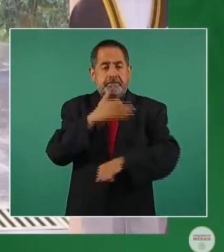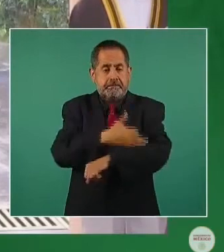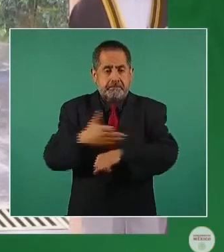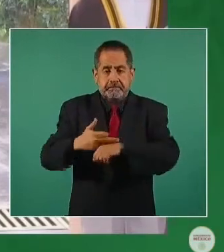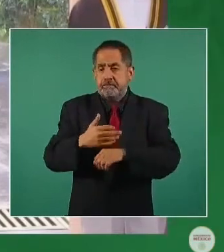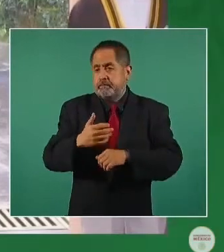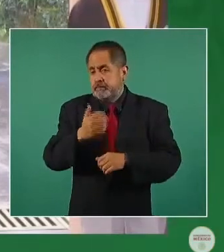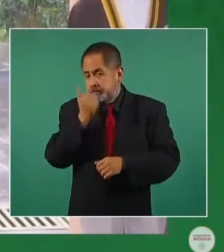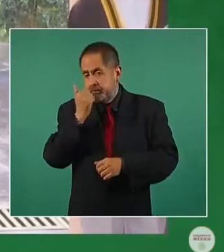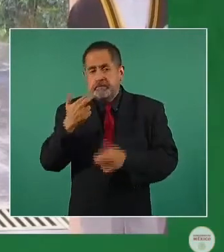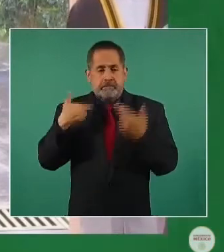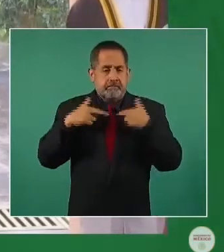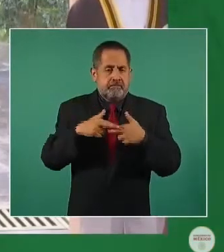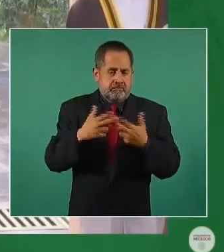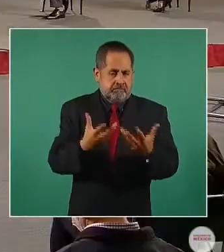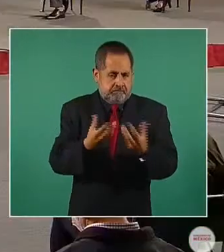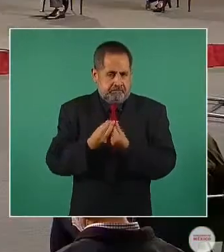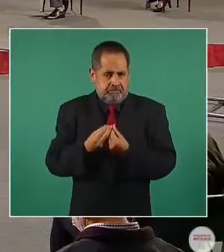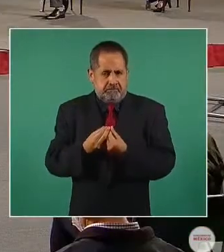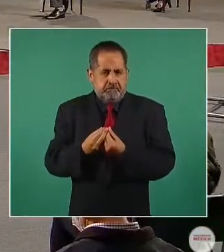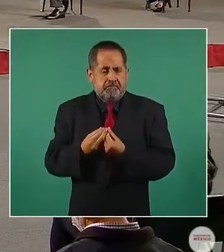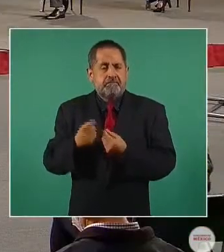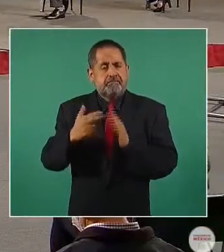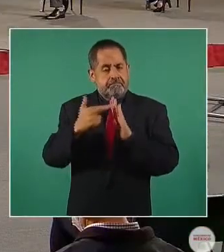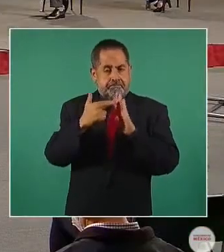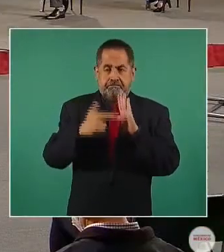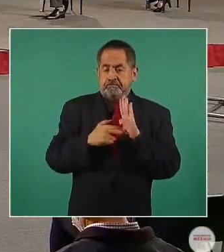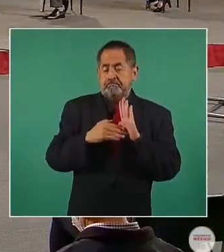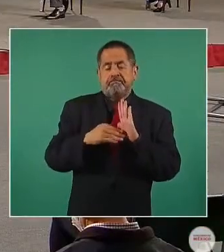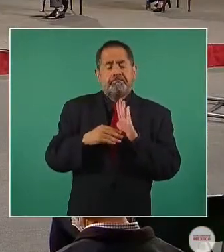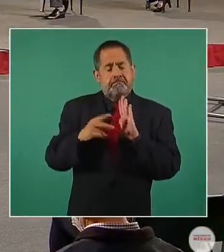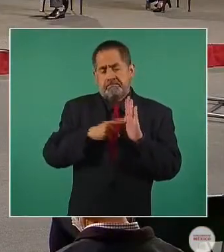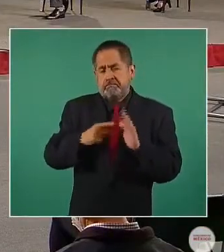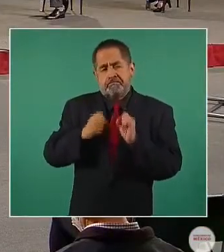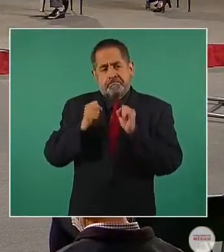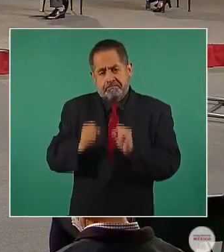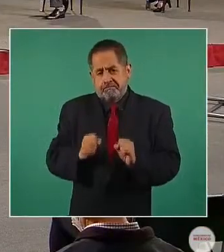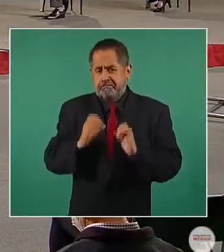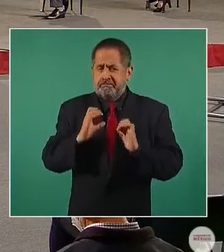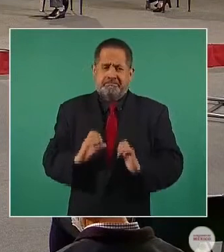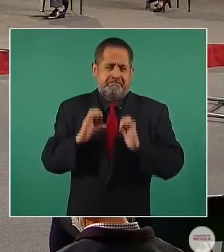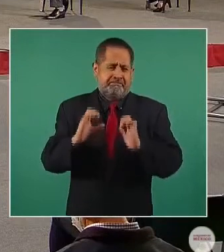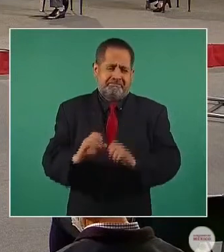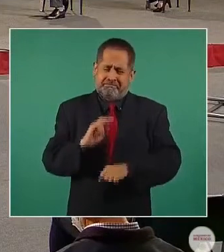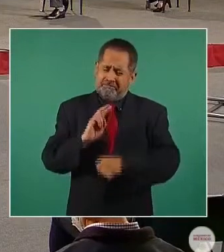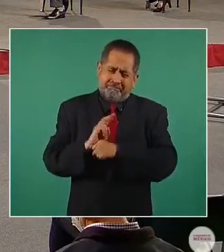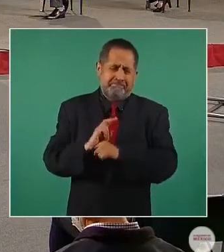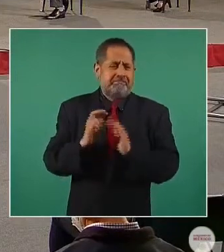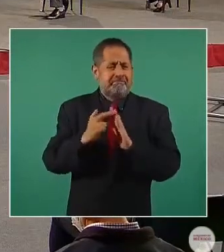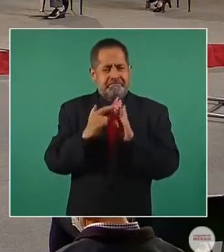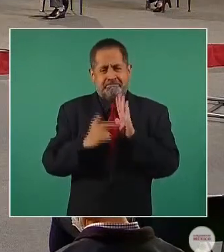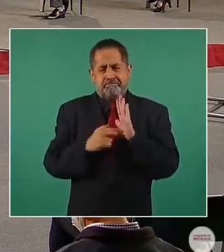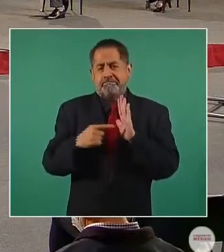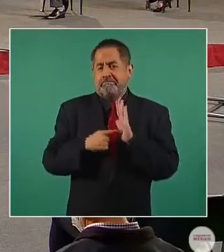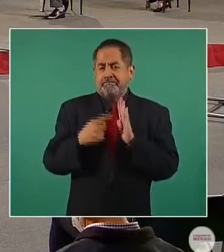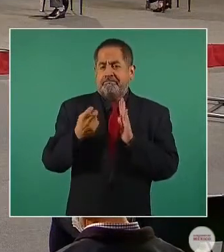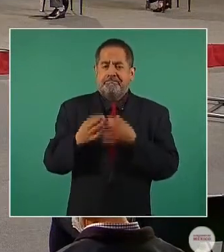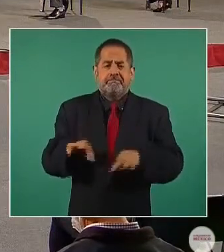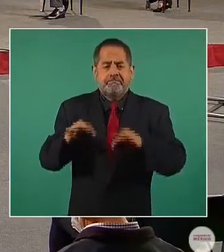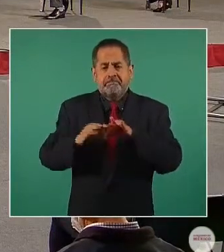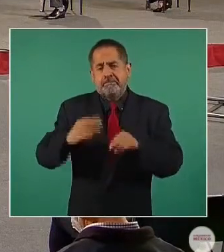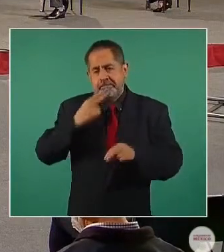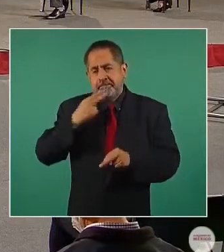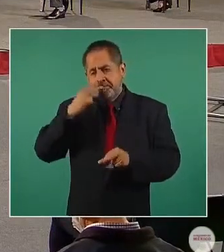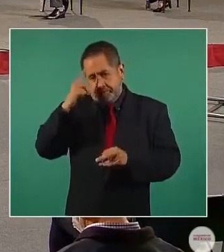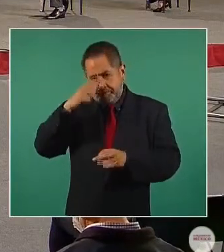y maestros, llevar a cabo lo que son los protocolos de seguridad, porque eso nos va a ayudar, junto con la participación